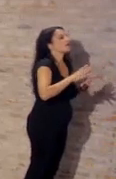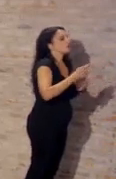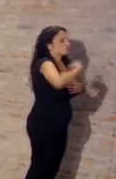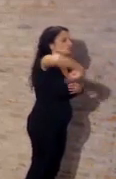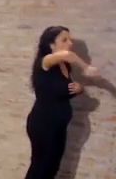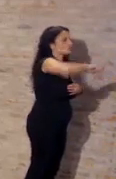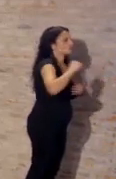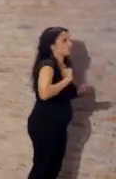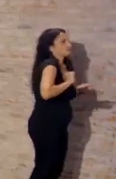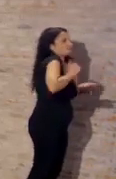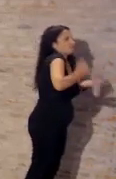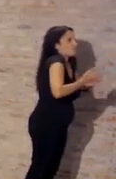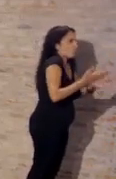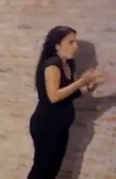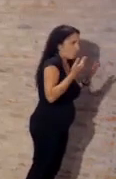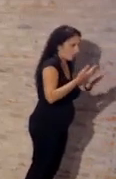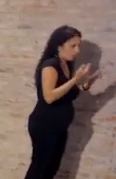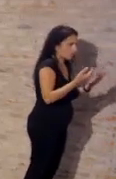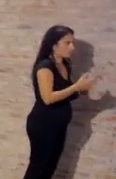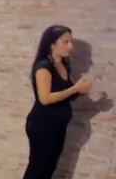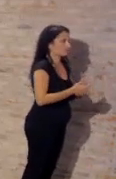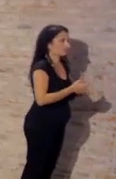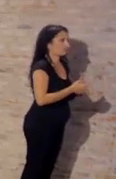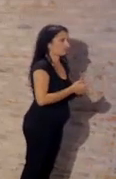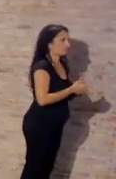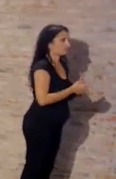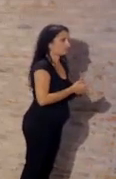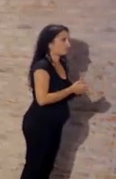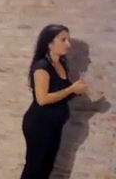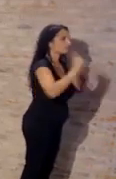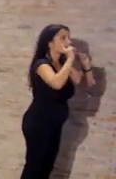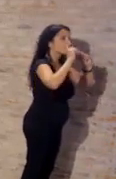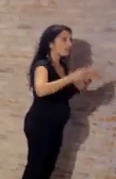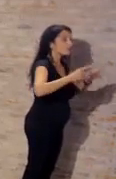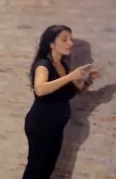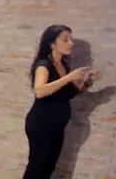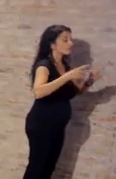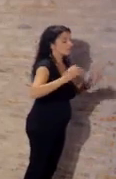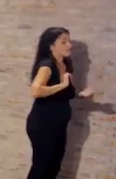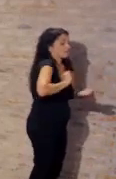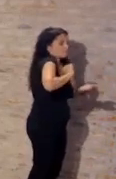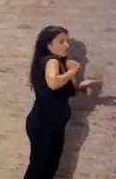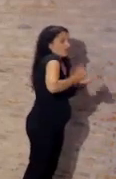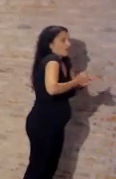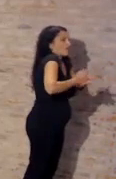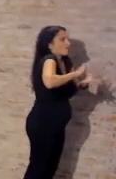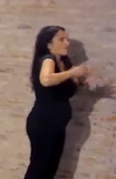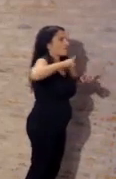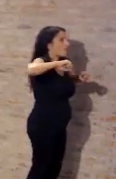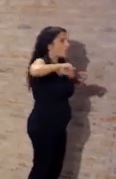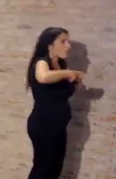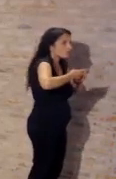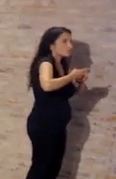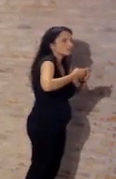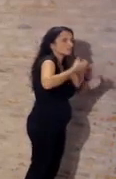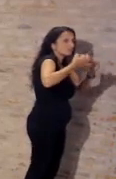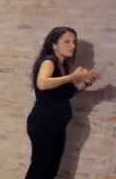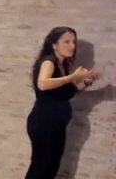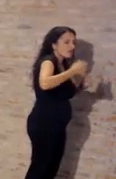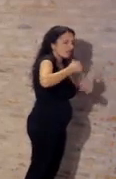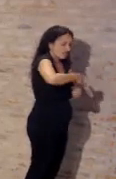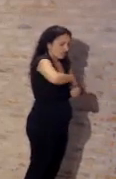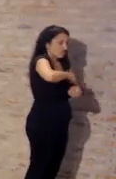nuestra presencia nuestra existencia y ser sujetas políticas de desde este lugar construir nuestras